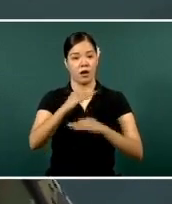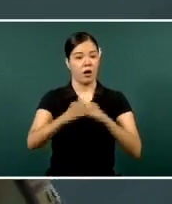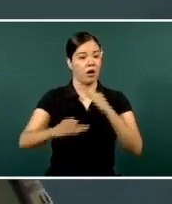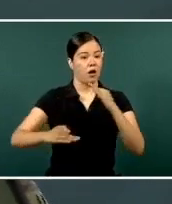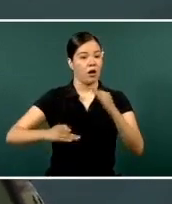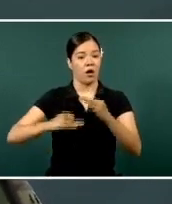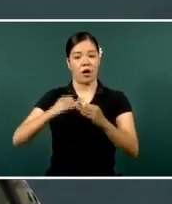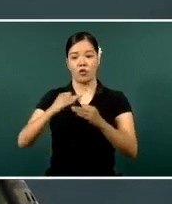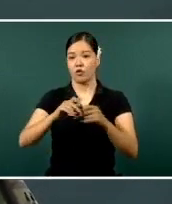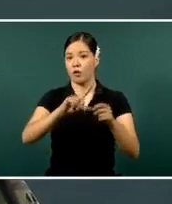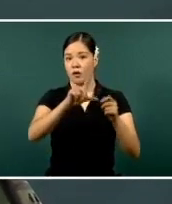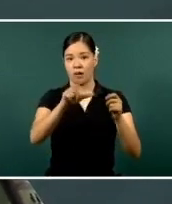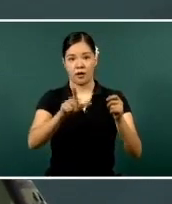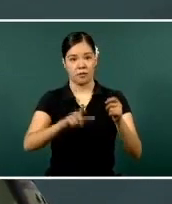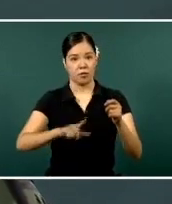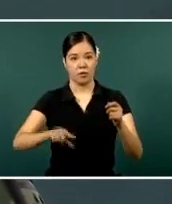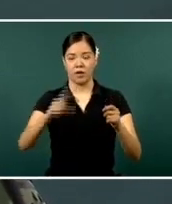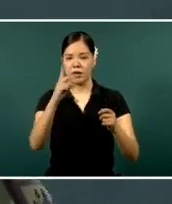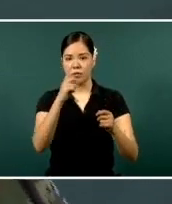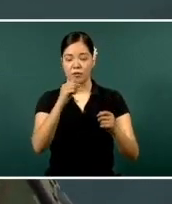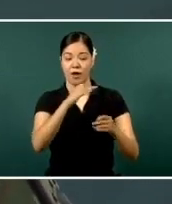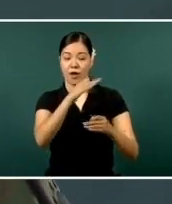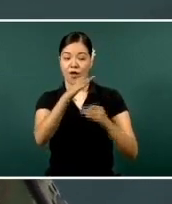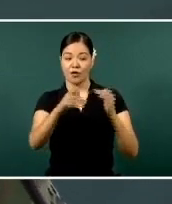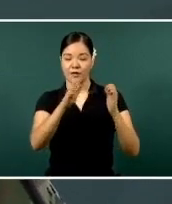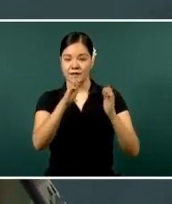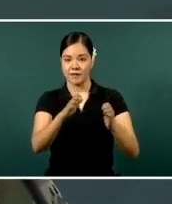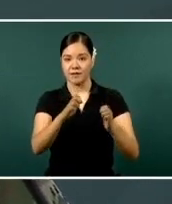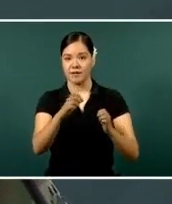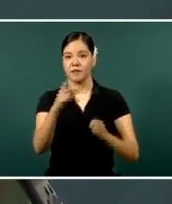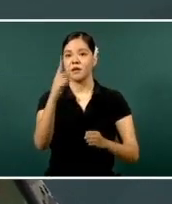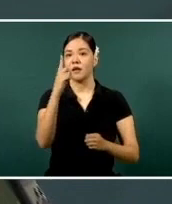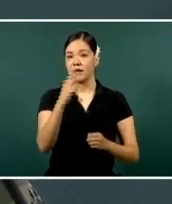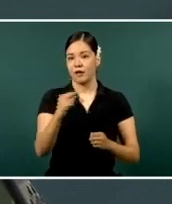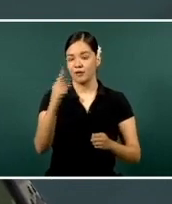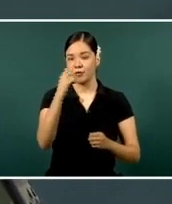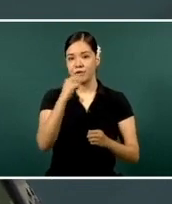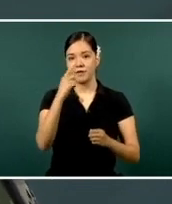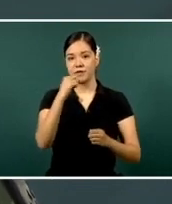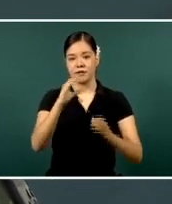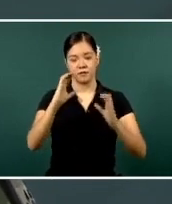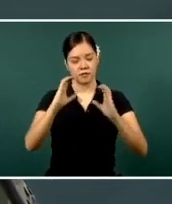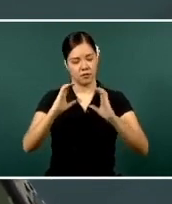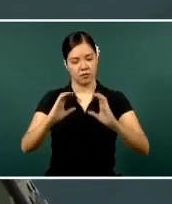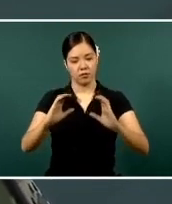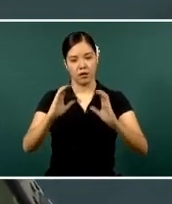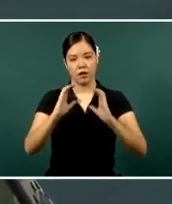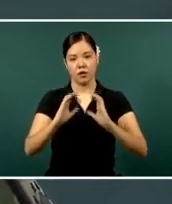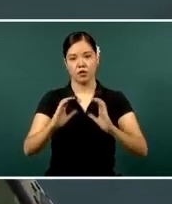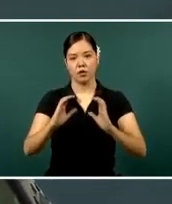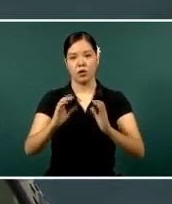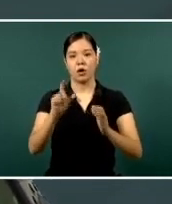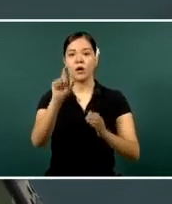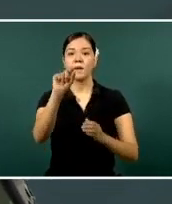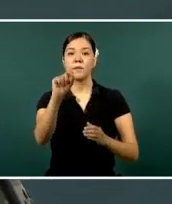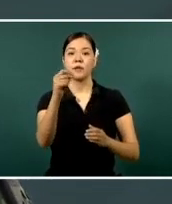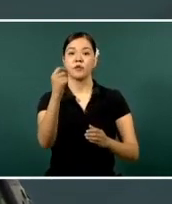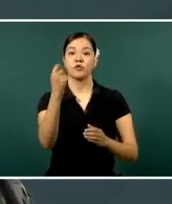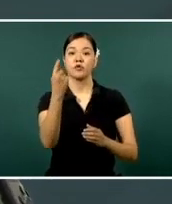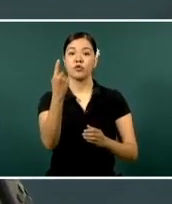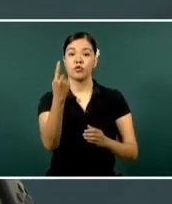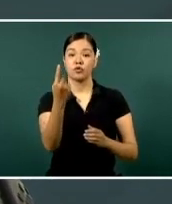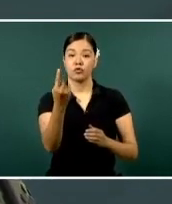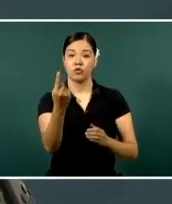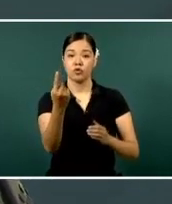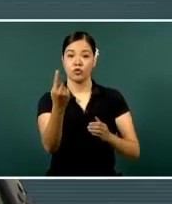todo este personal, pues es el resultado que anteriormente vimos, el que está en 21 lugar